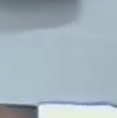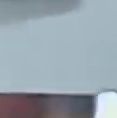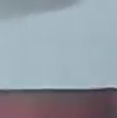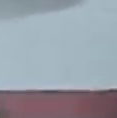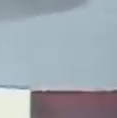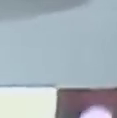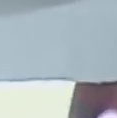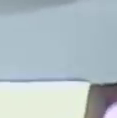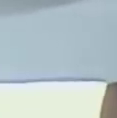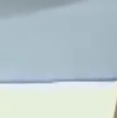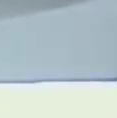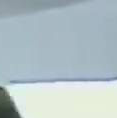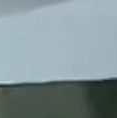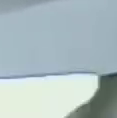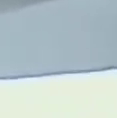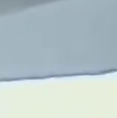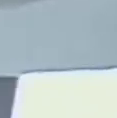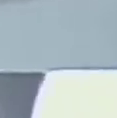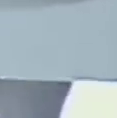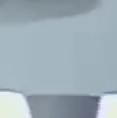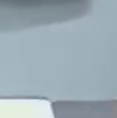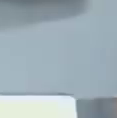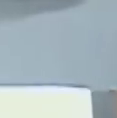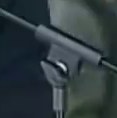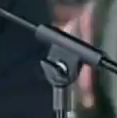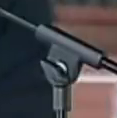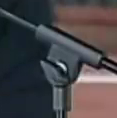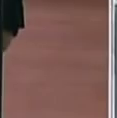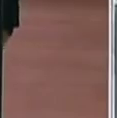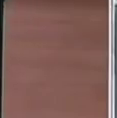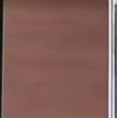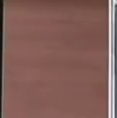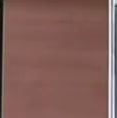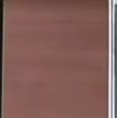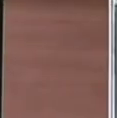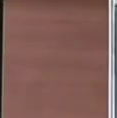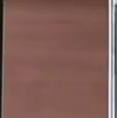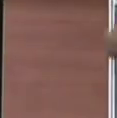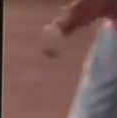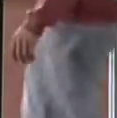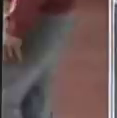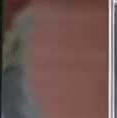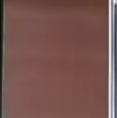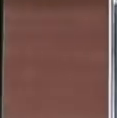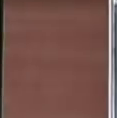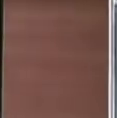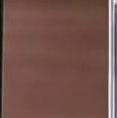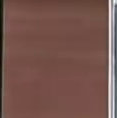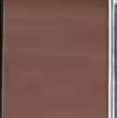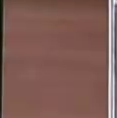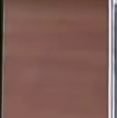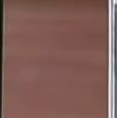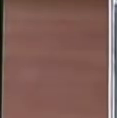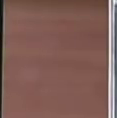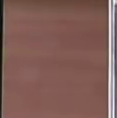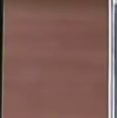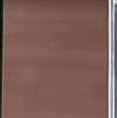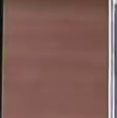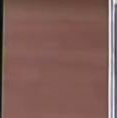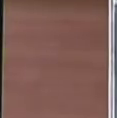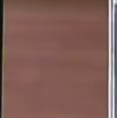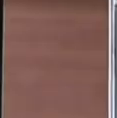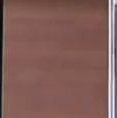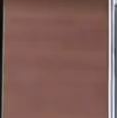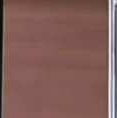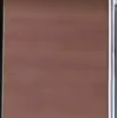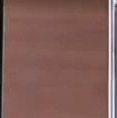la rueda de prensa del presidente candidato Nicolás Maduro Moros. Aquí está Venevisión entrevistando